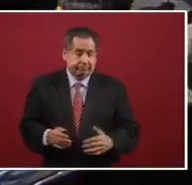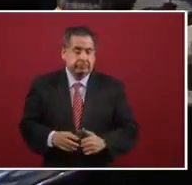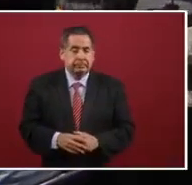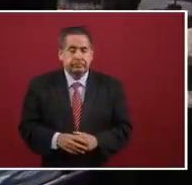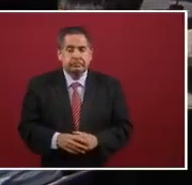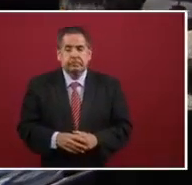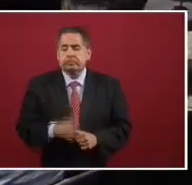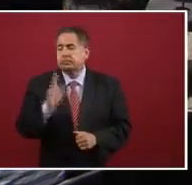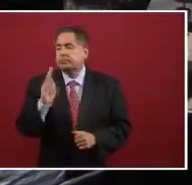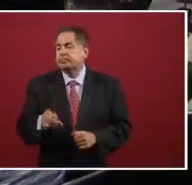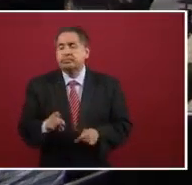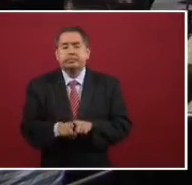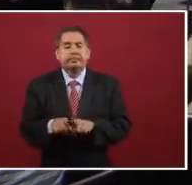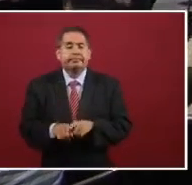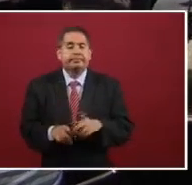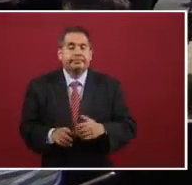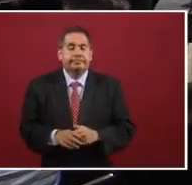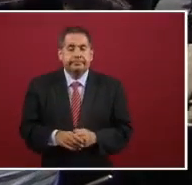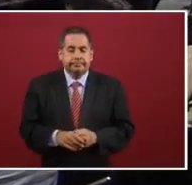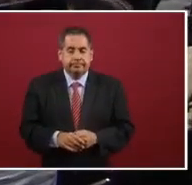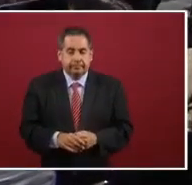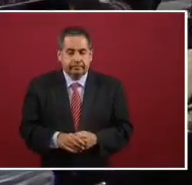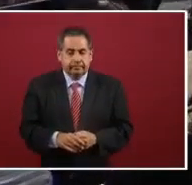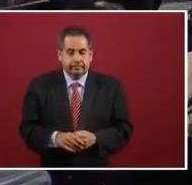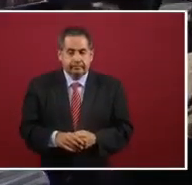Es como cuando